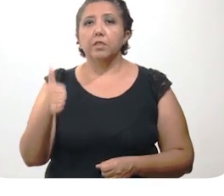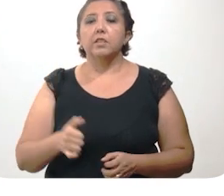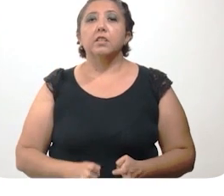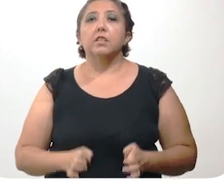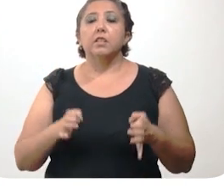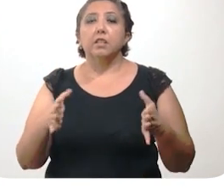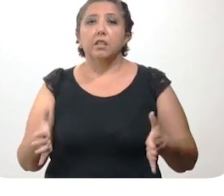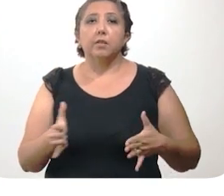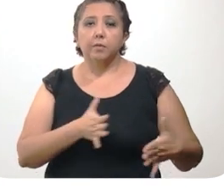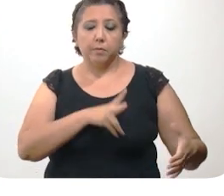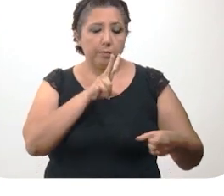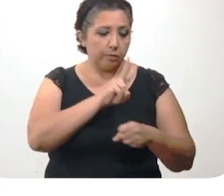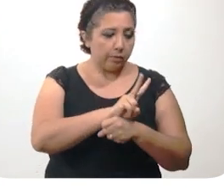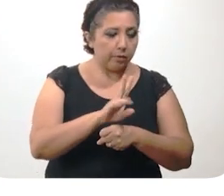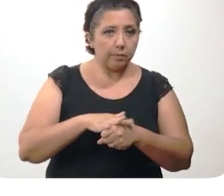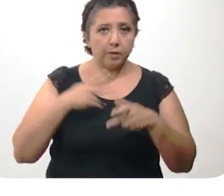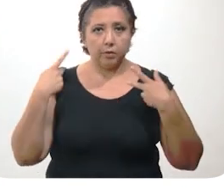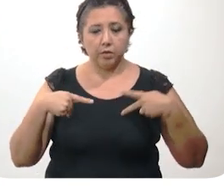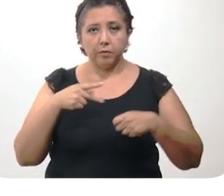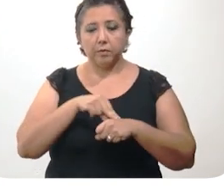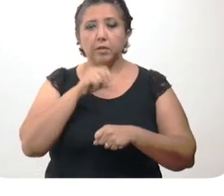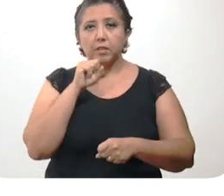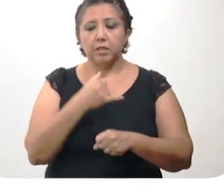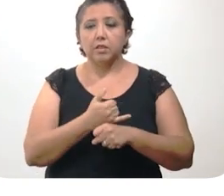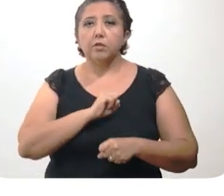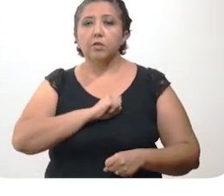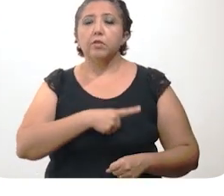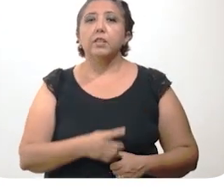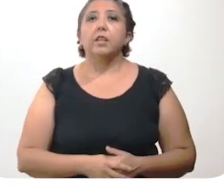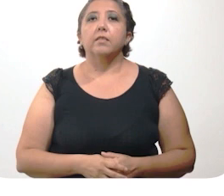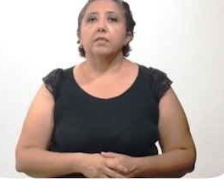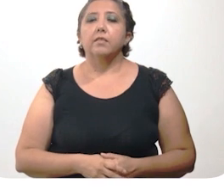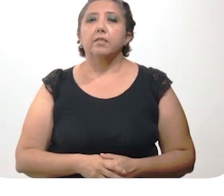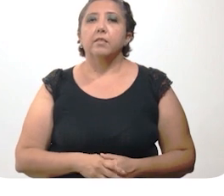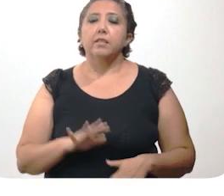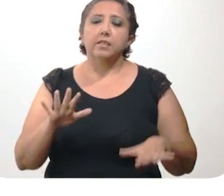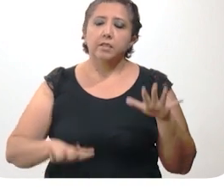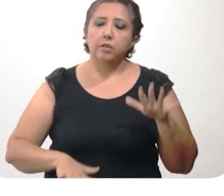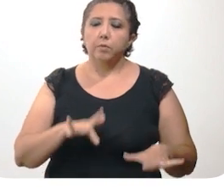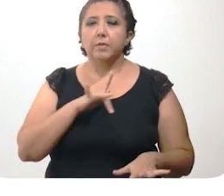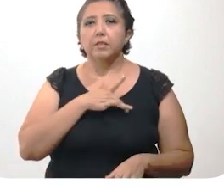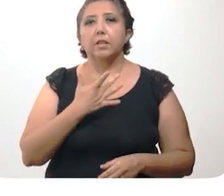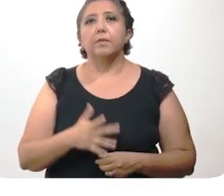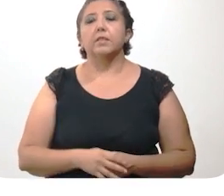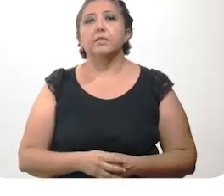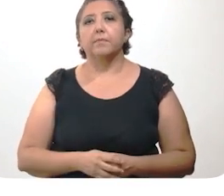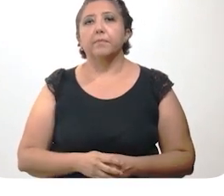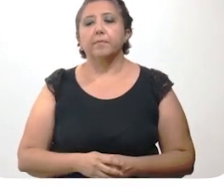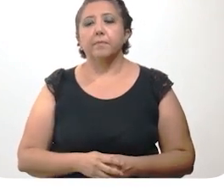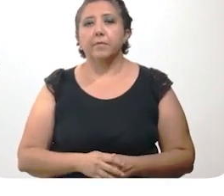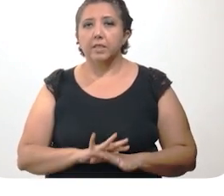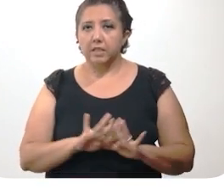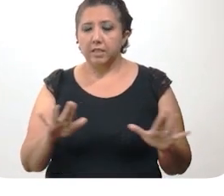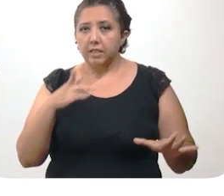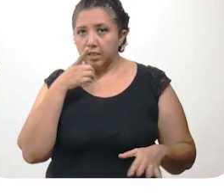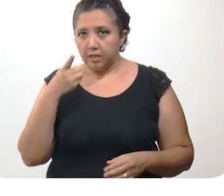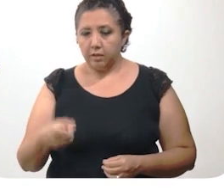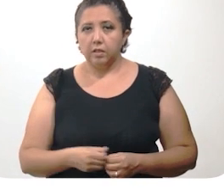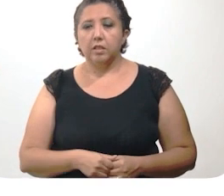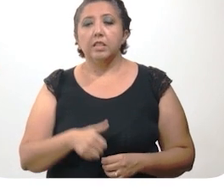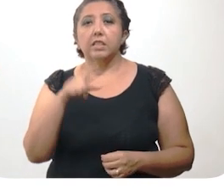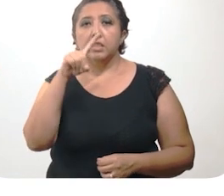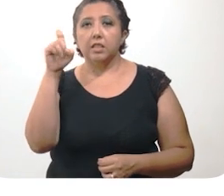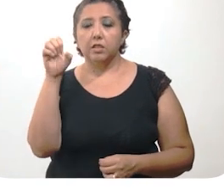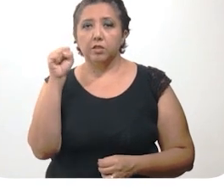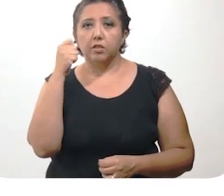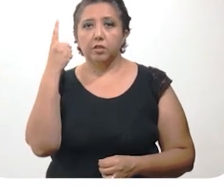estables, aislados y monitoreados por personal médico de la Secretaría de Salud de Yucatán. Presentan síntomas leves. Como ya se mencionó,